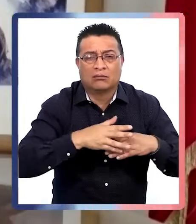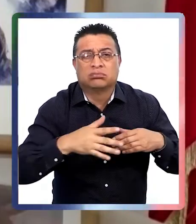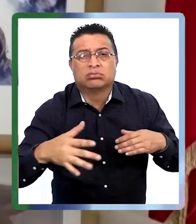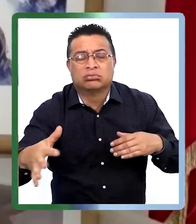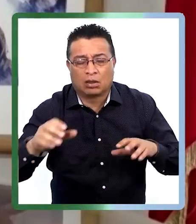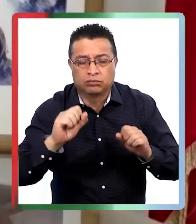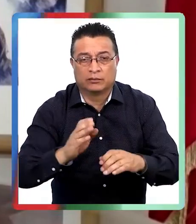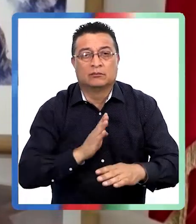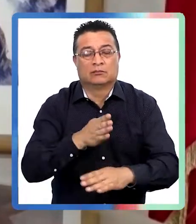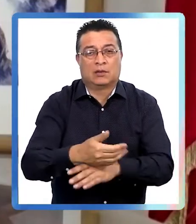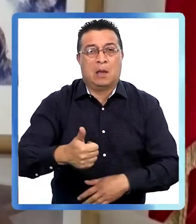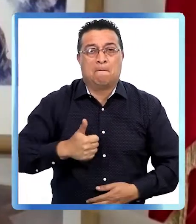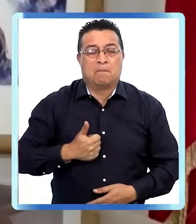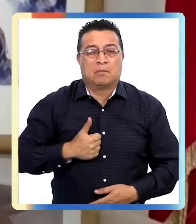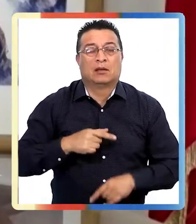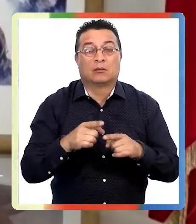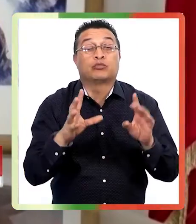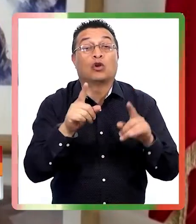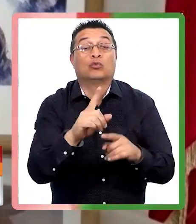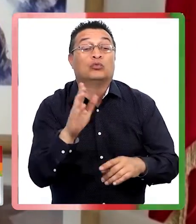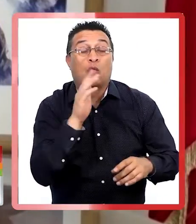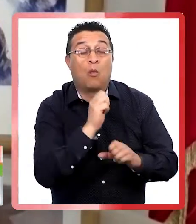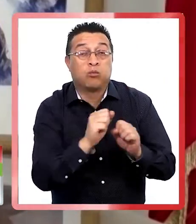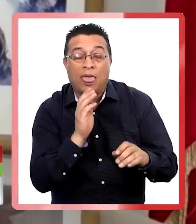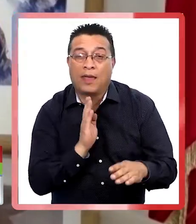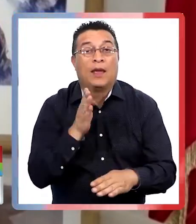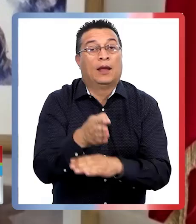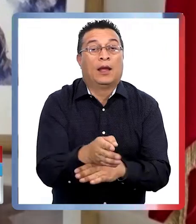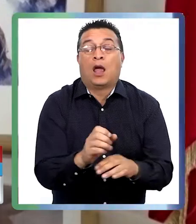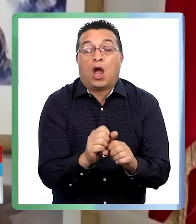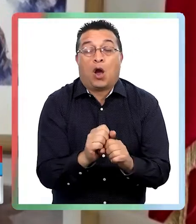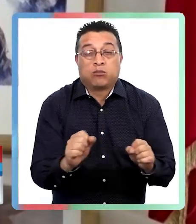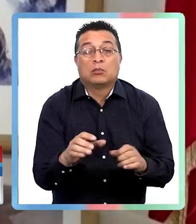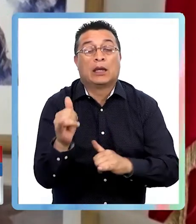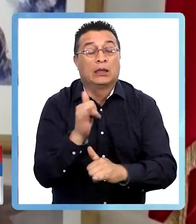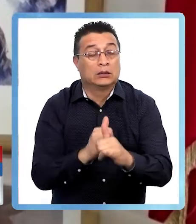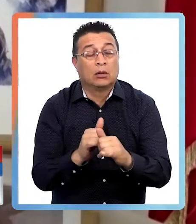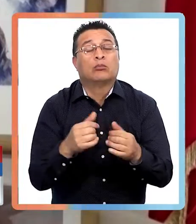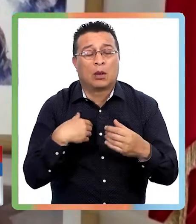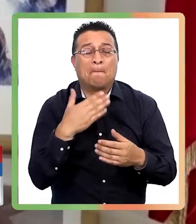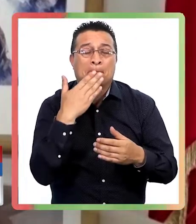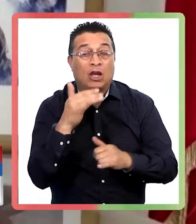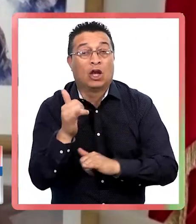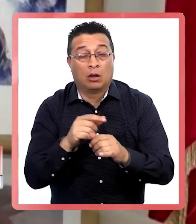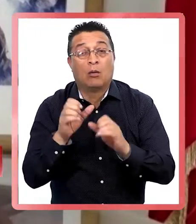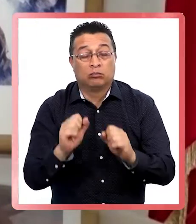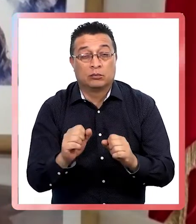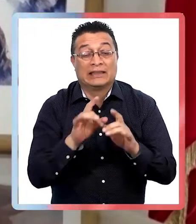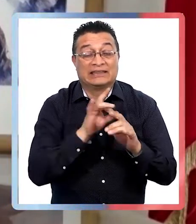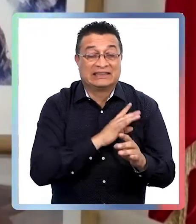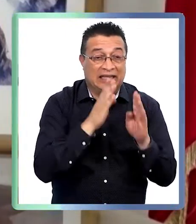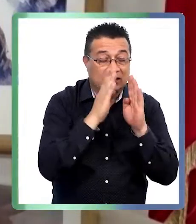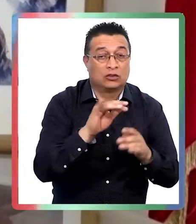todavía para concurrir presencialmente si no tuvieran la posibilidad de hacerlo por internet, que es lo que yo recomiendo a través